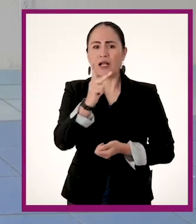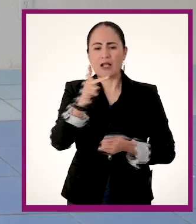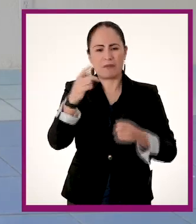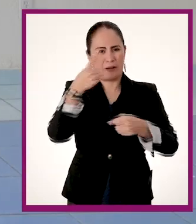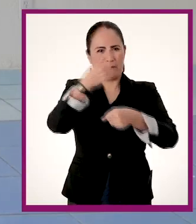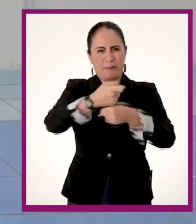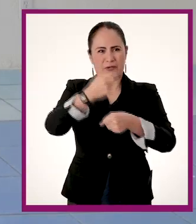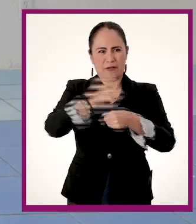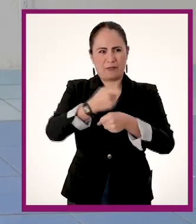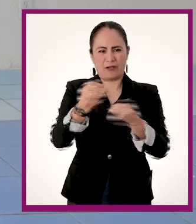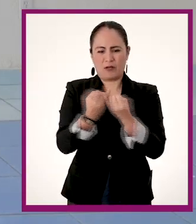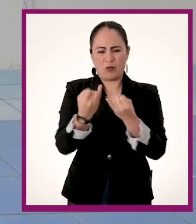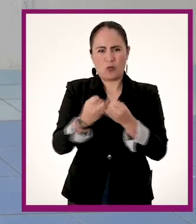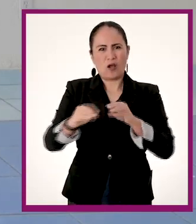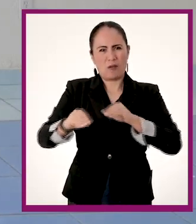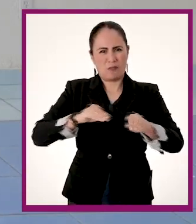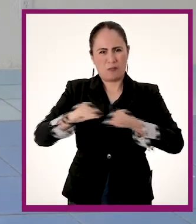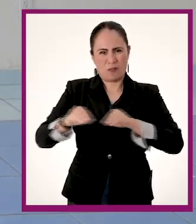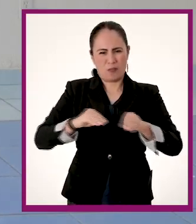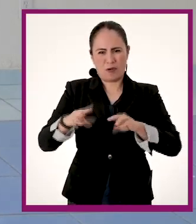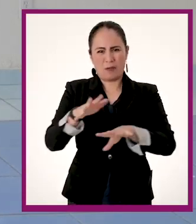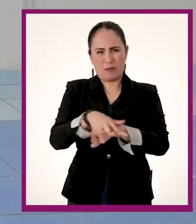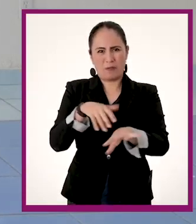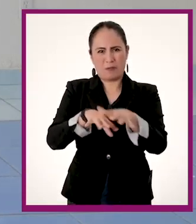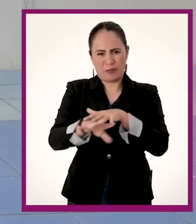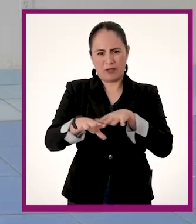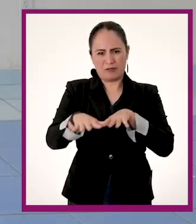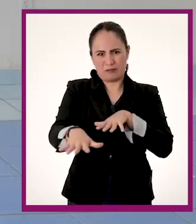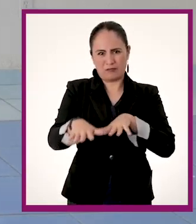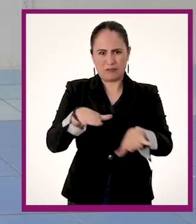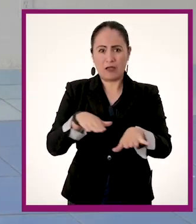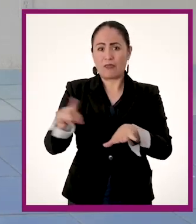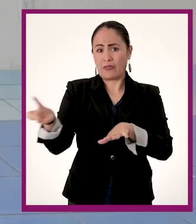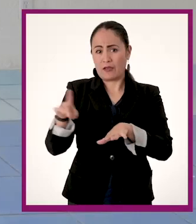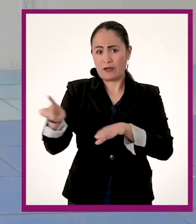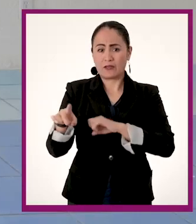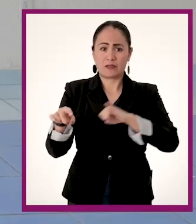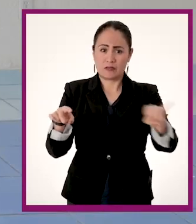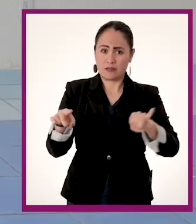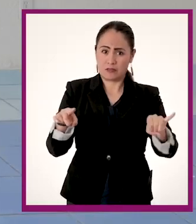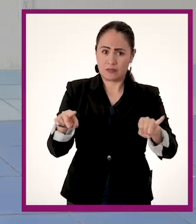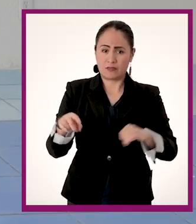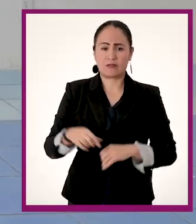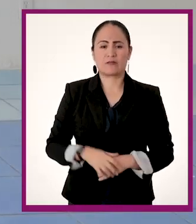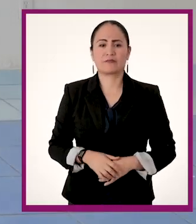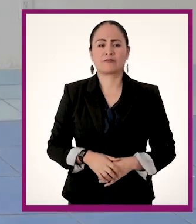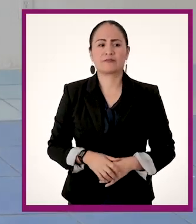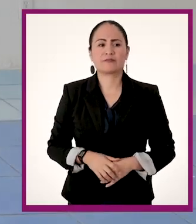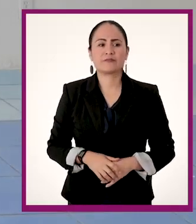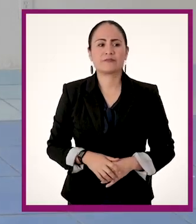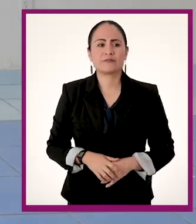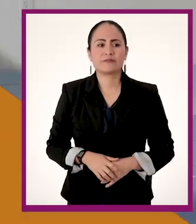frase hacemos el movimiento de los pies intercambiando derecha, izquierda.